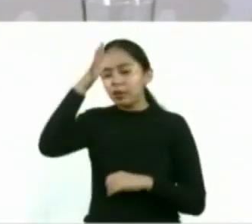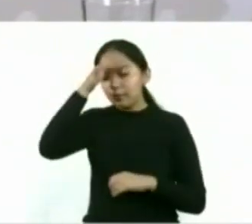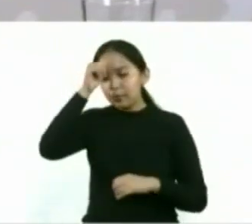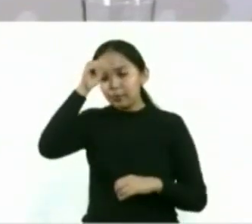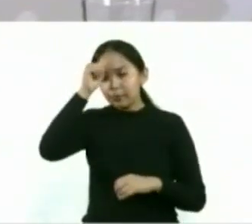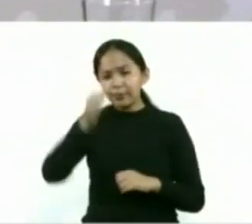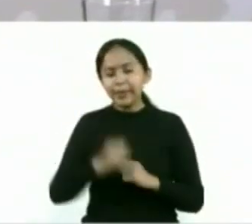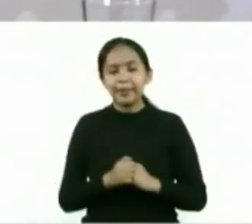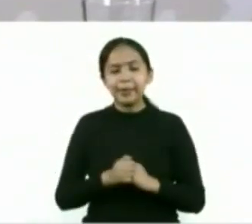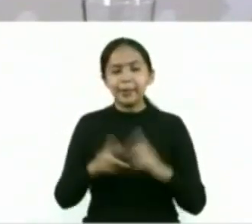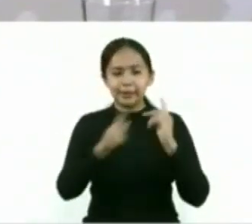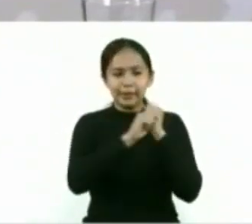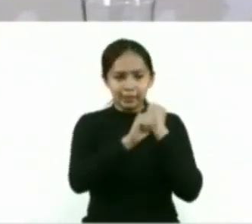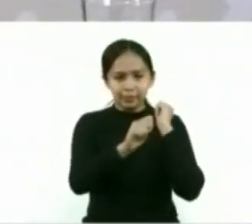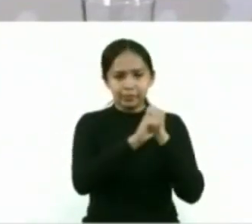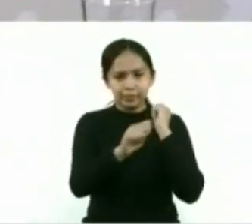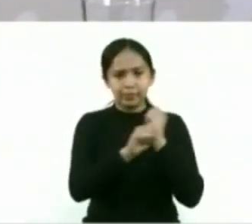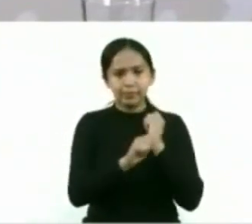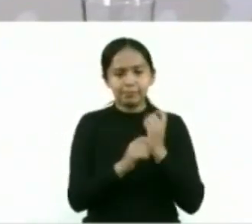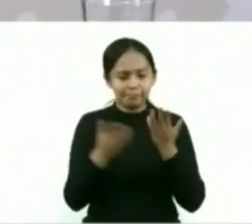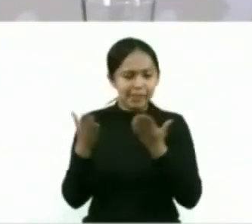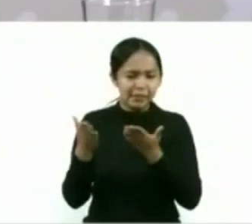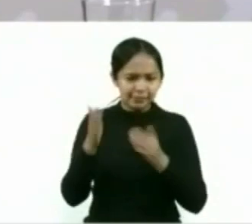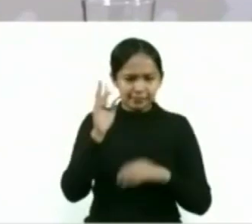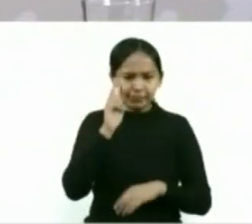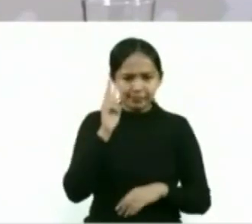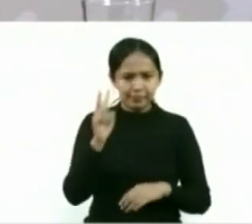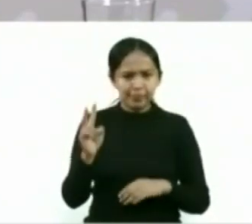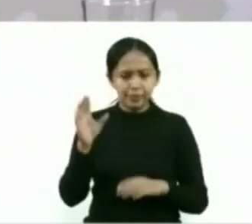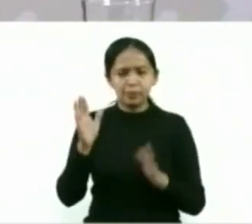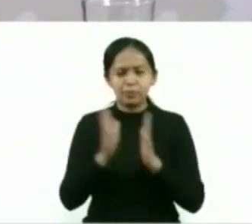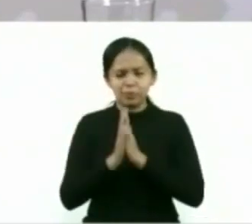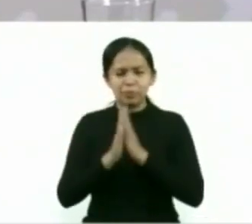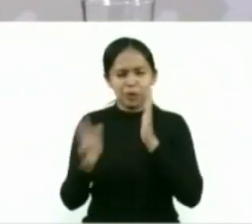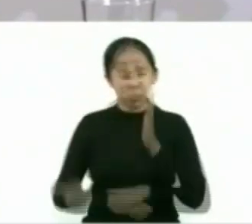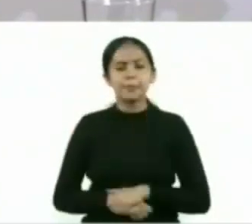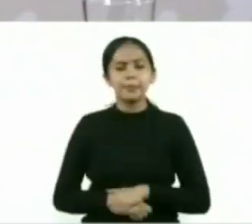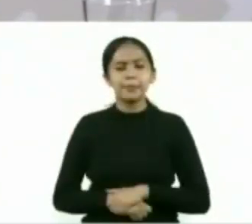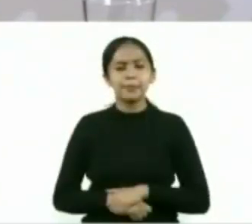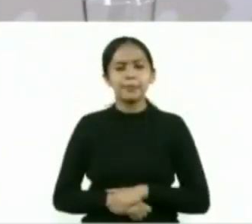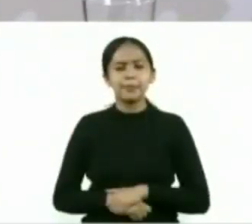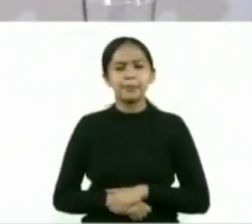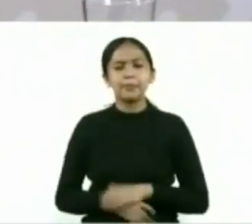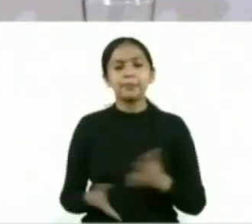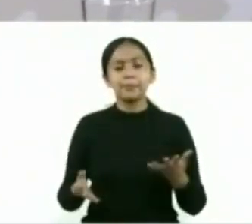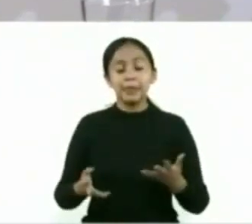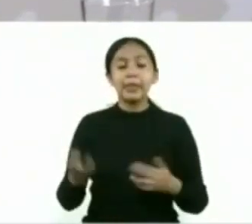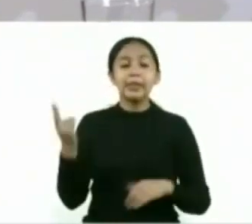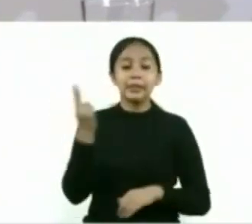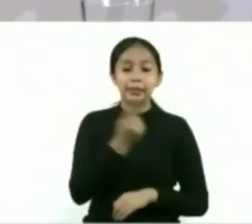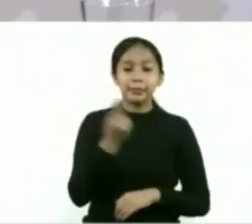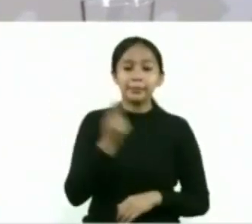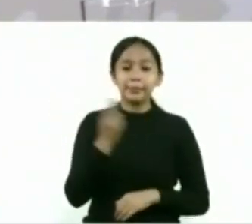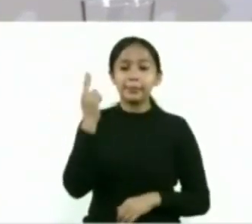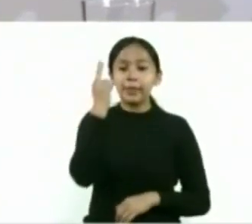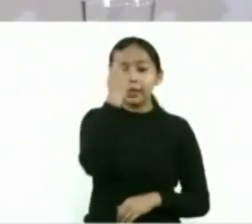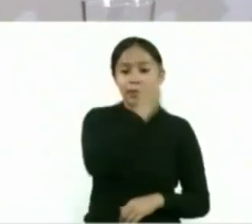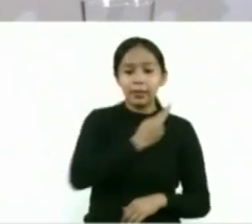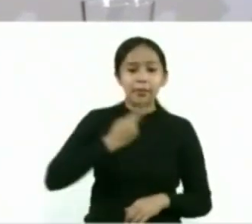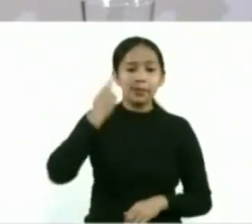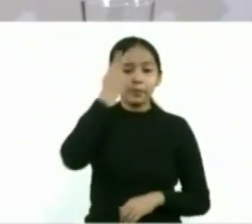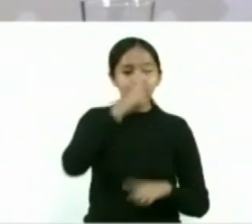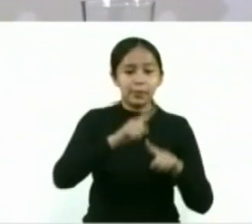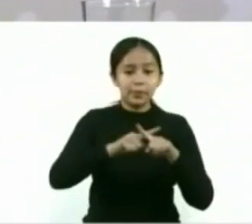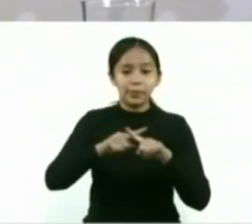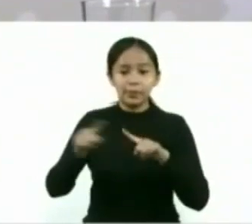favor a la lámina que muestra qué es lo que estamos exigiendo y qué se va a verificar. La revisión de diversos elementos que